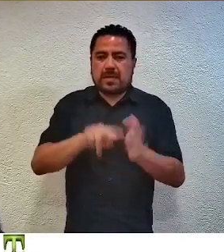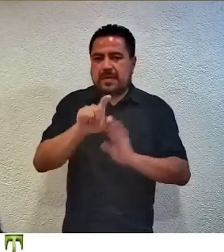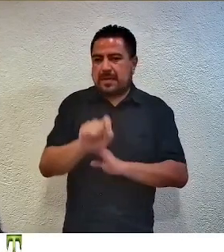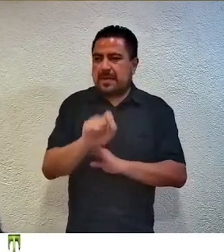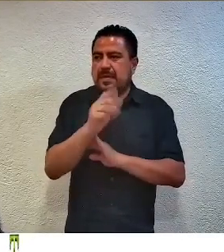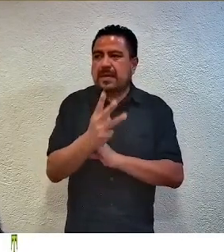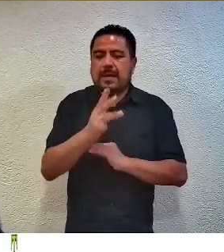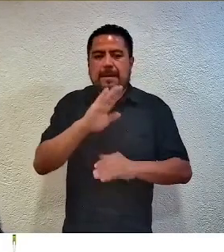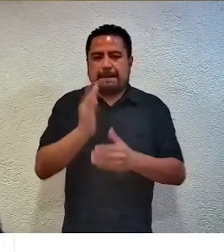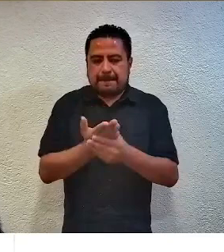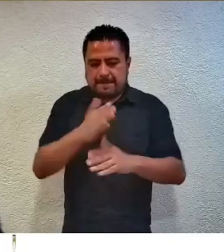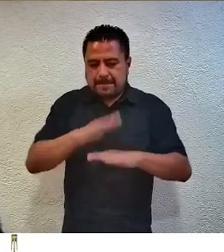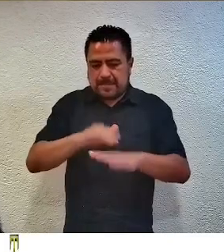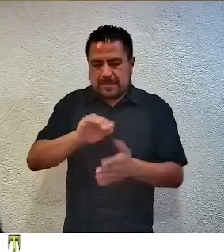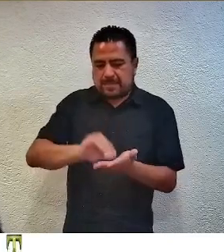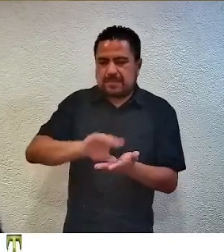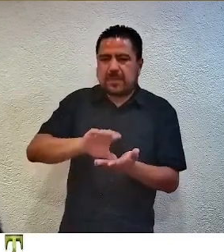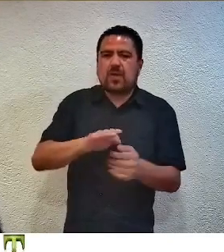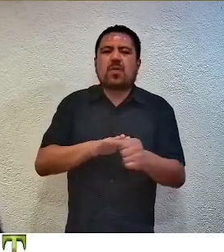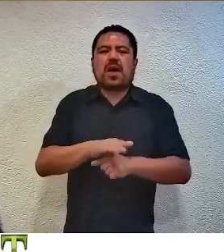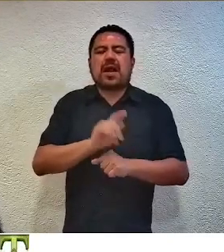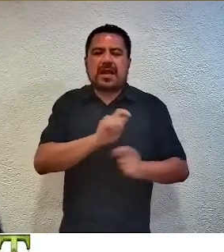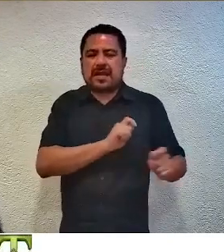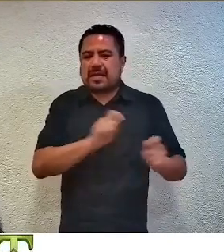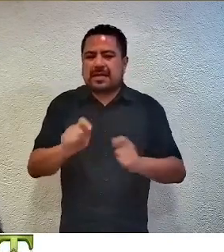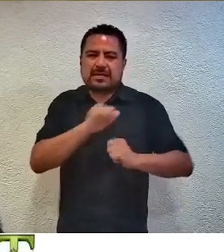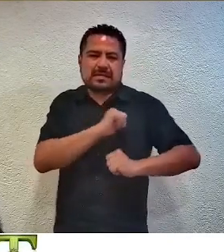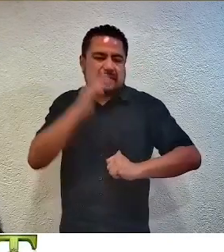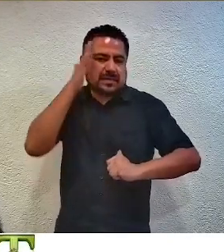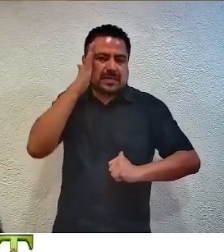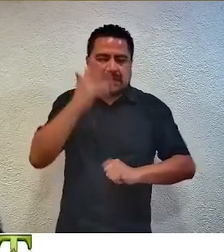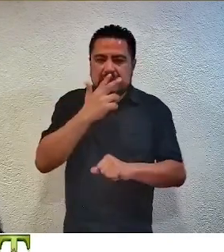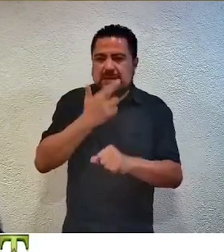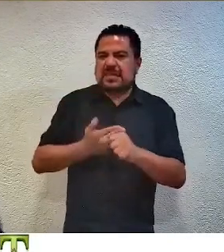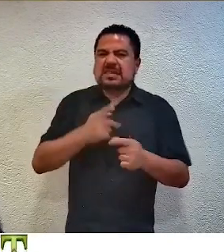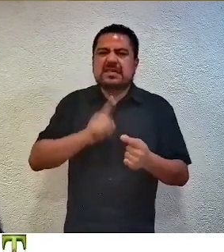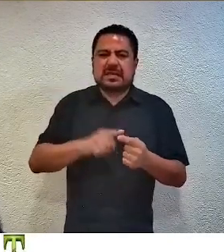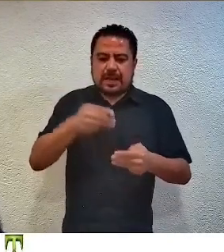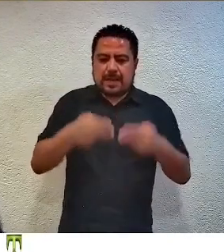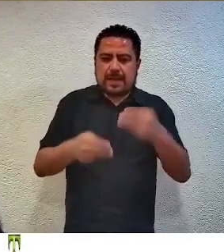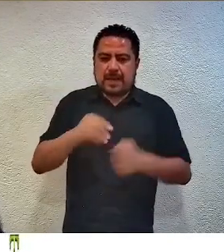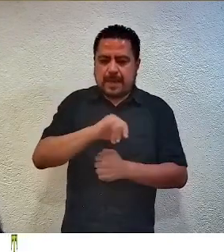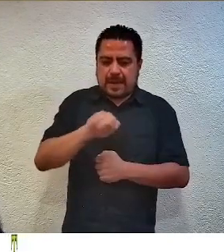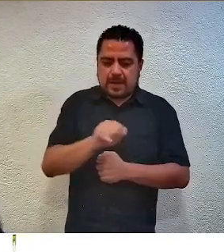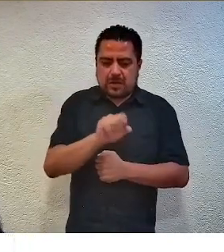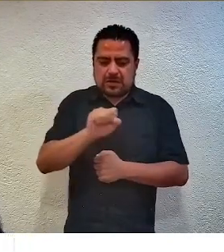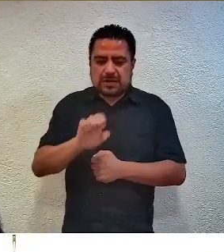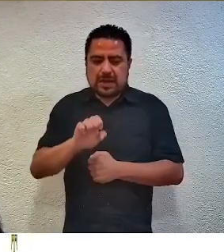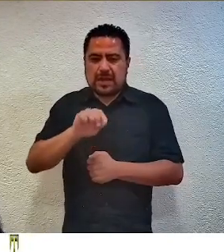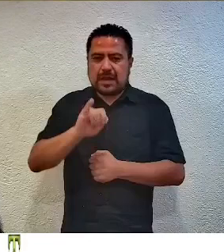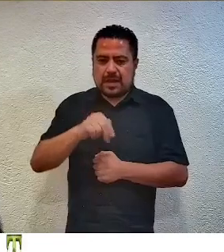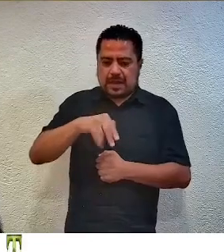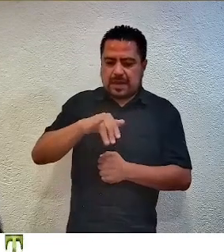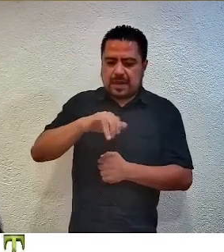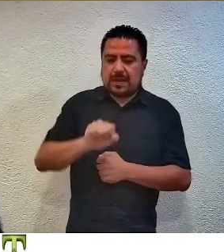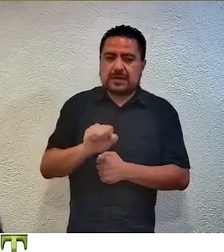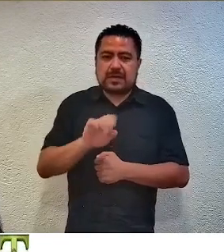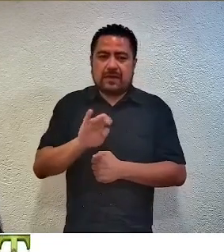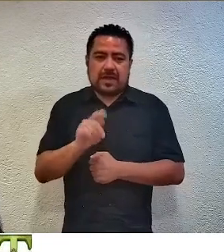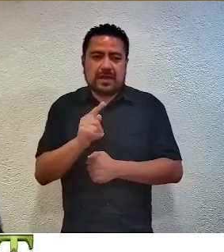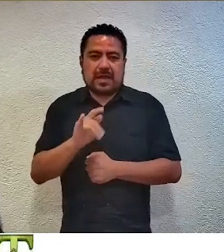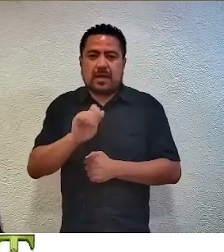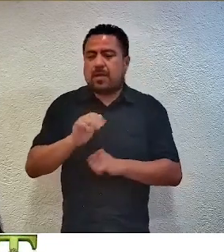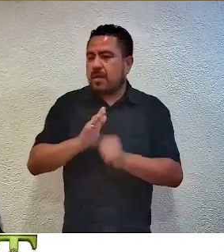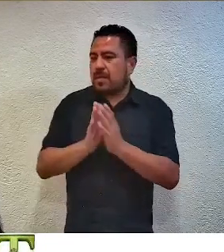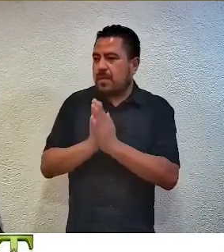TEE-HEC-61-2023 acumulados, los cuales fueron turnados a la ponencia a cargo del magistrado José Inés Betancur Salgado. Por lo tanto, le solicito